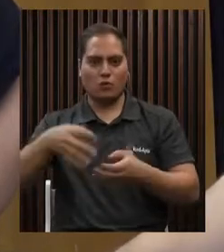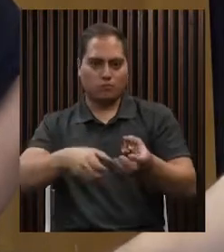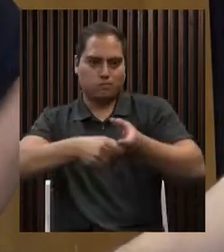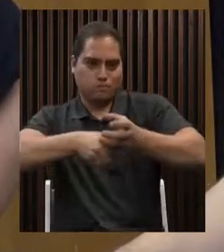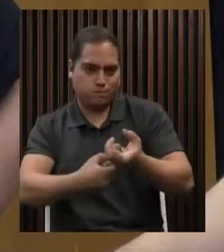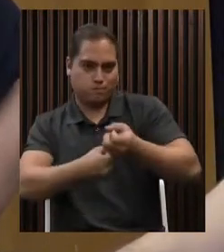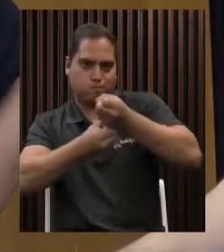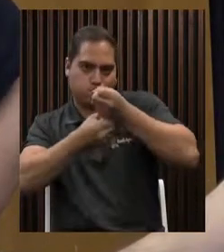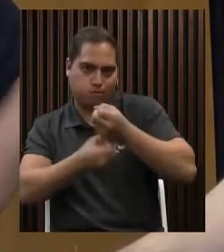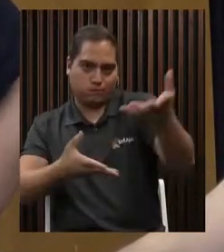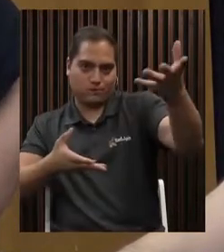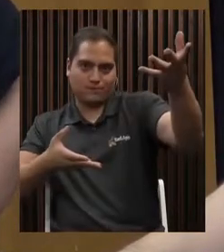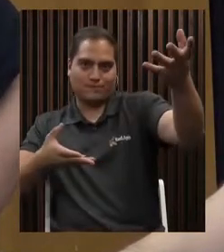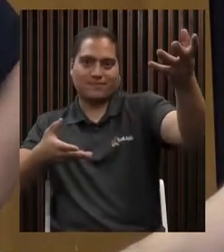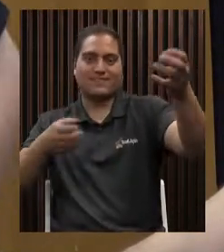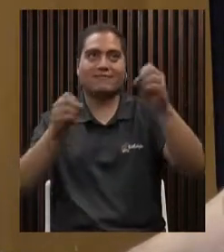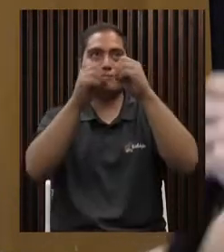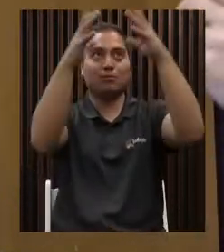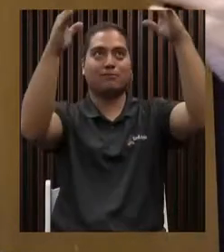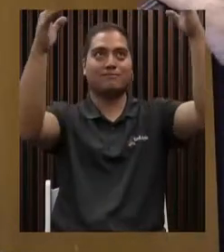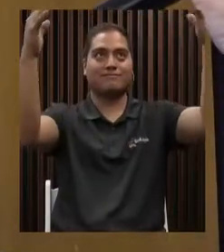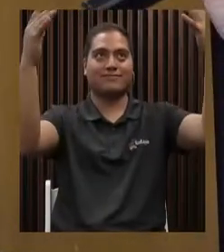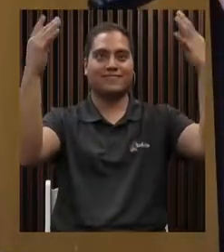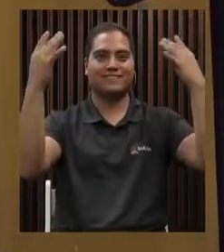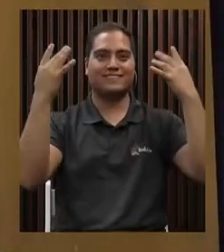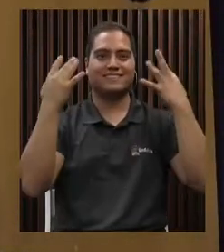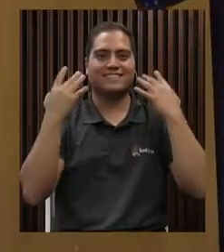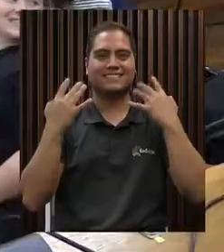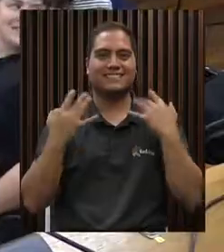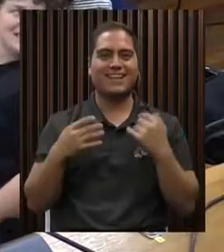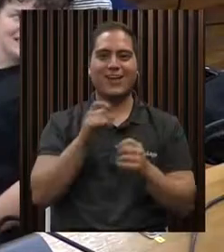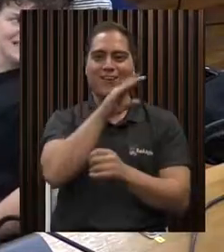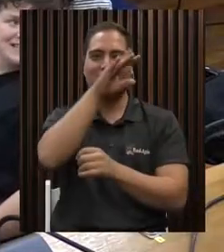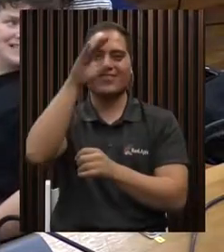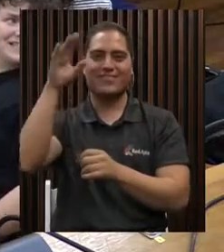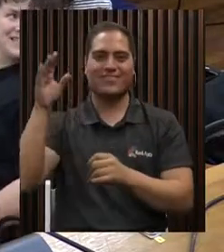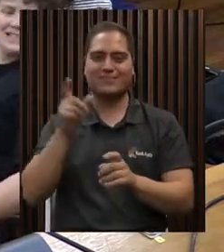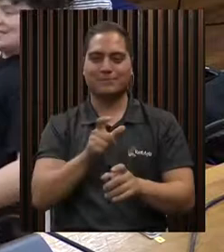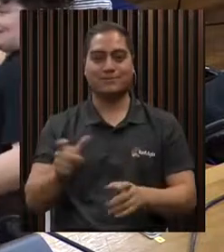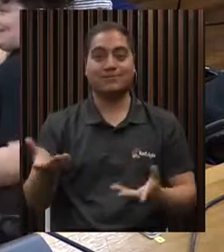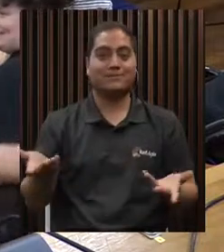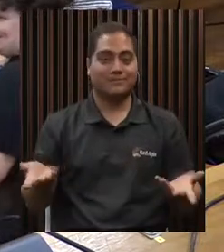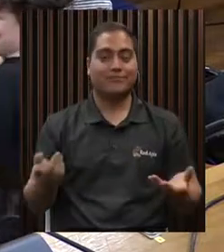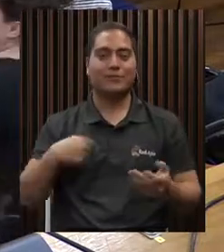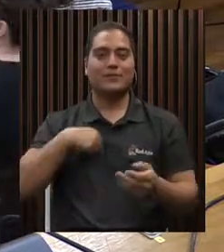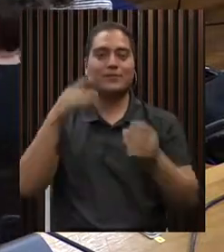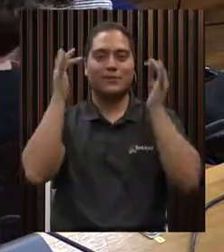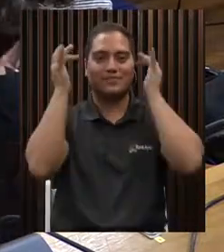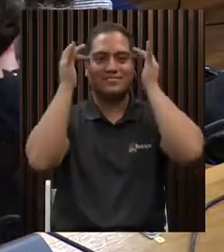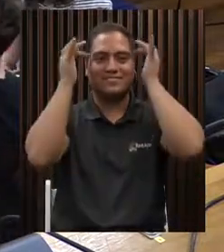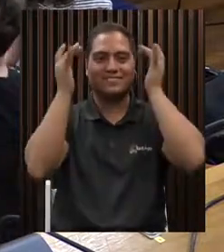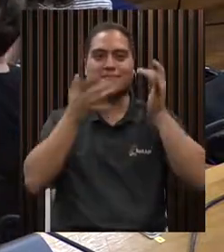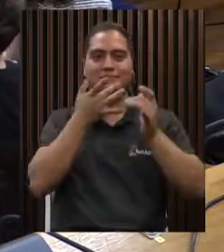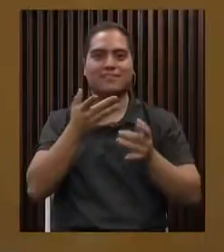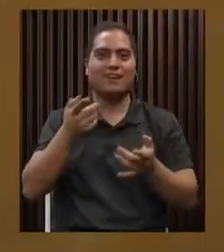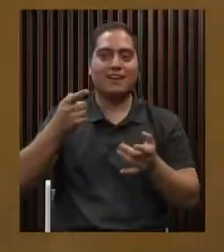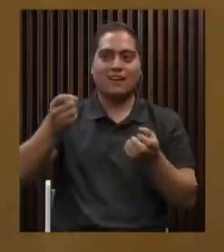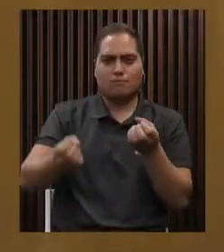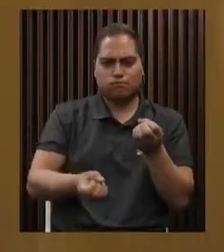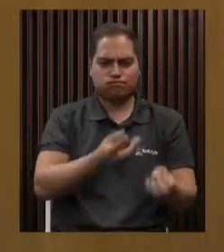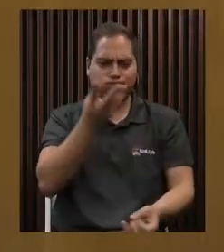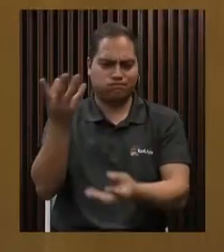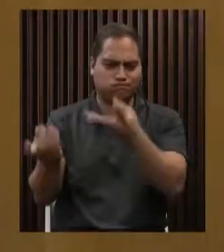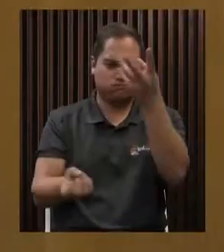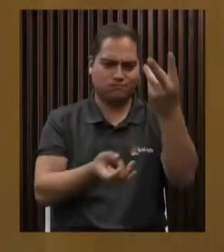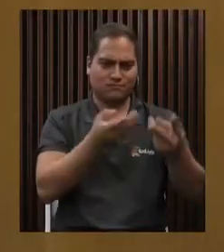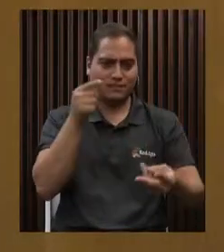explosión y les da una ducha de confeti colorido. Estamos muy contentos porque después de este gran incendio,